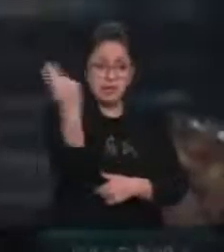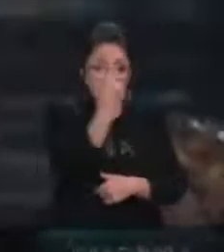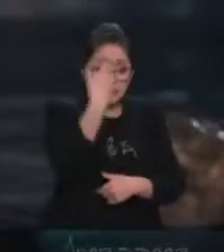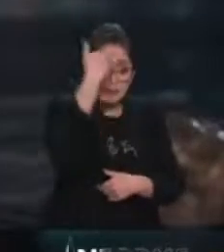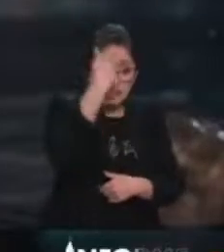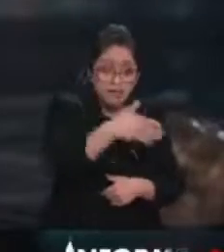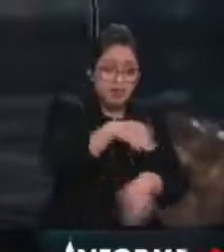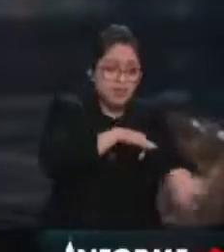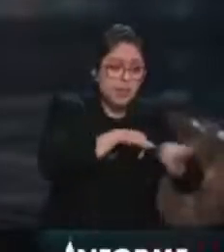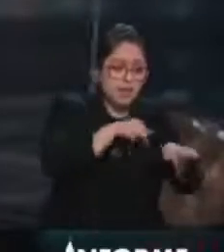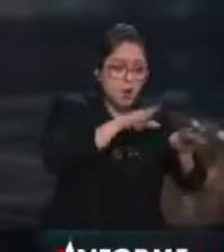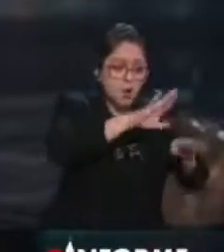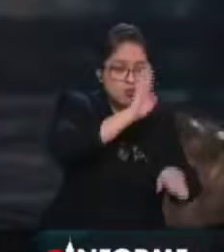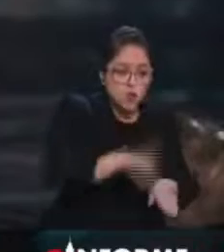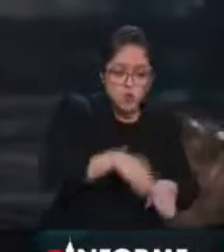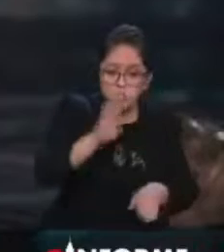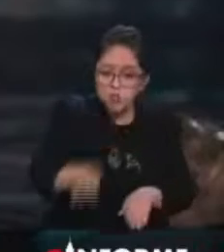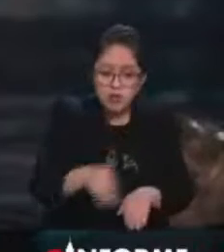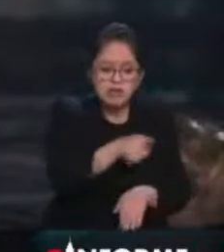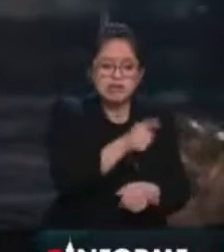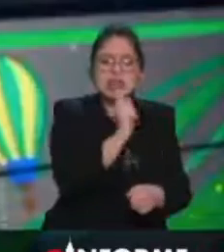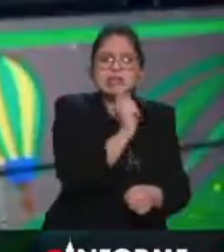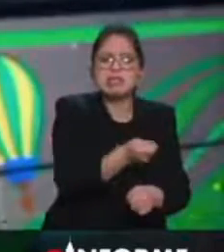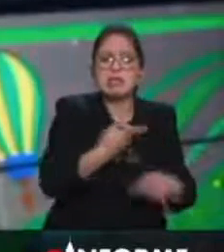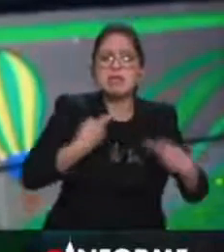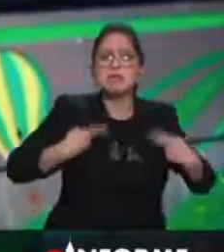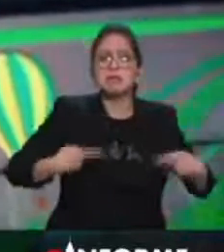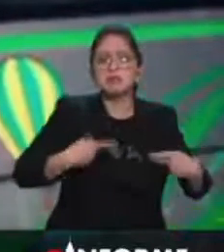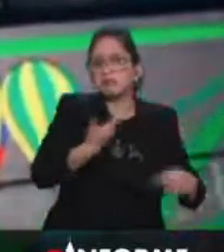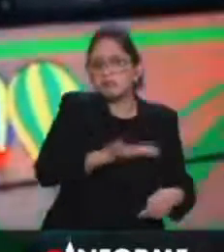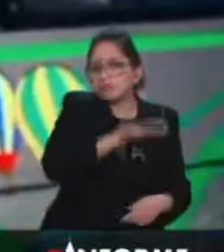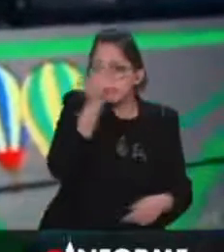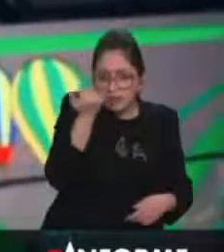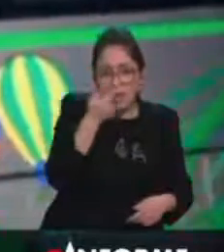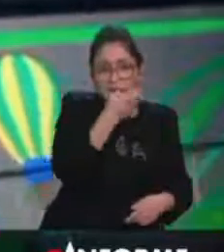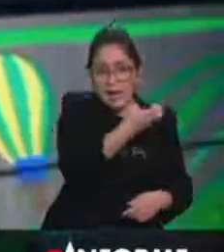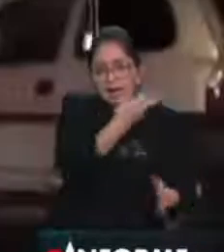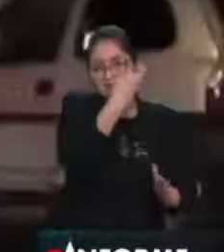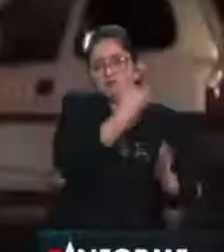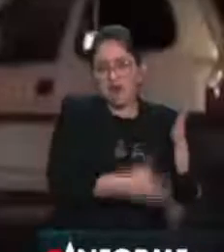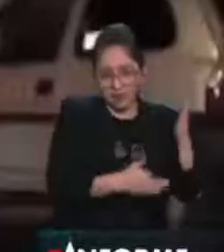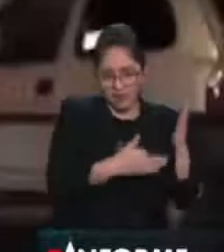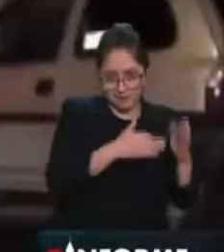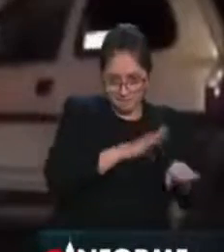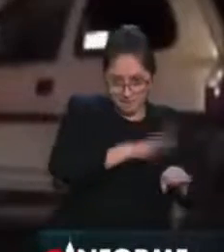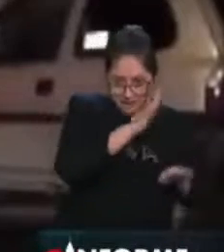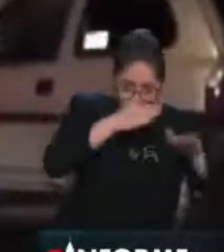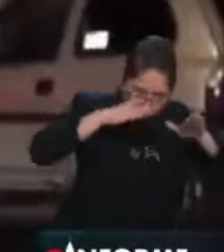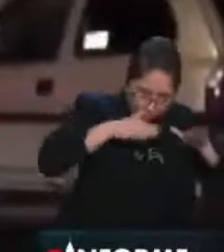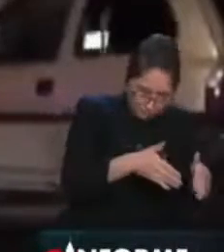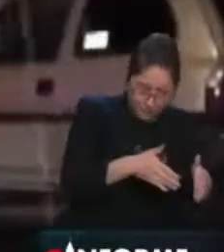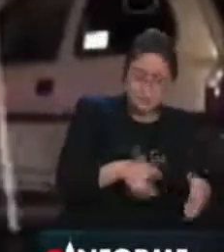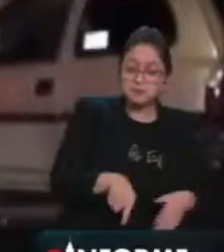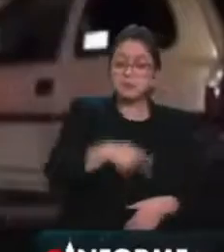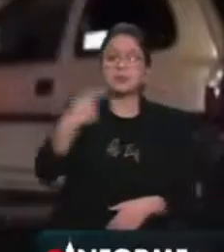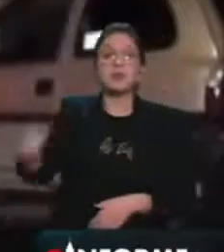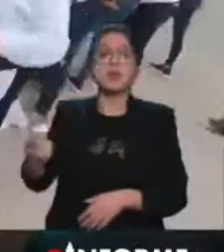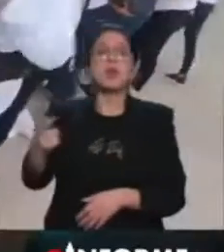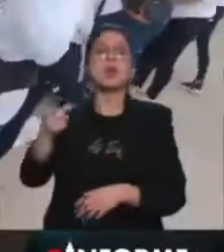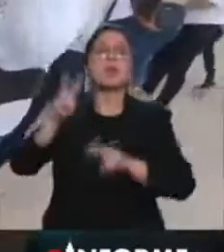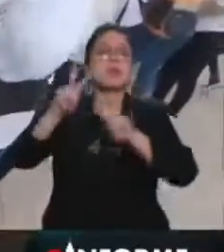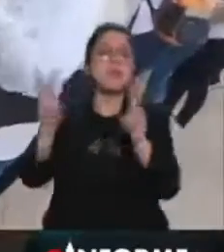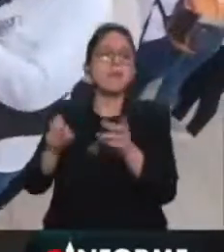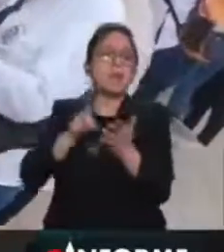prioridades. Por otra parte, en relación a la protección de personas defensoras de derechos humanos, se ha fortalecido el mecanismo de